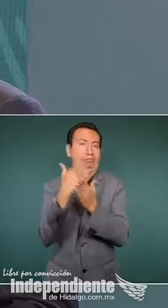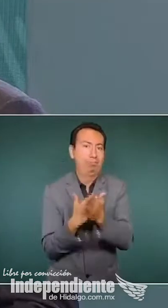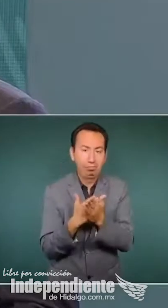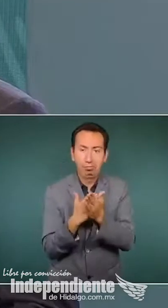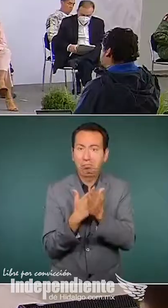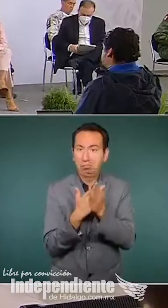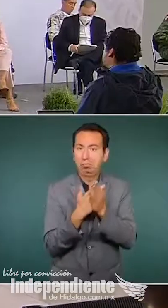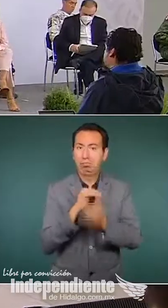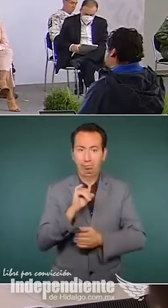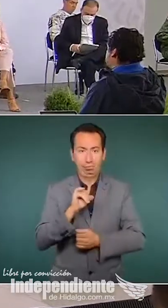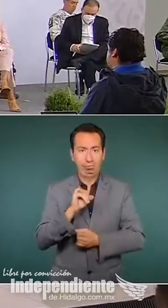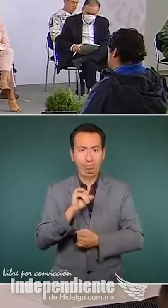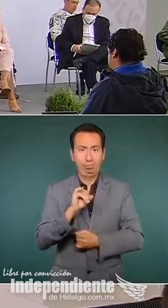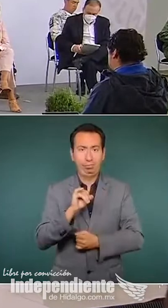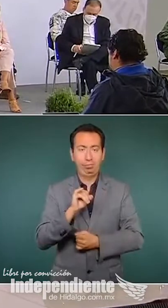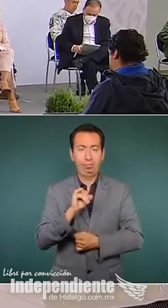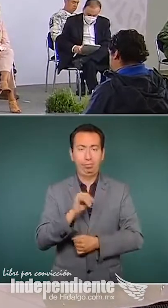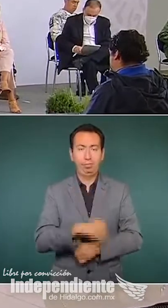Robo